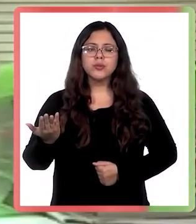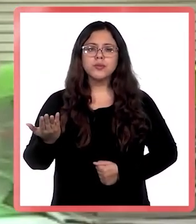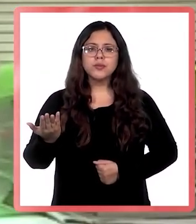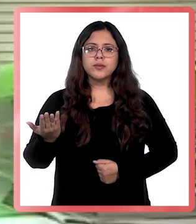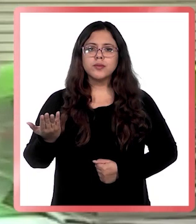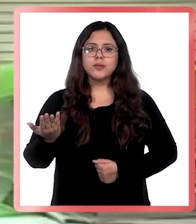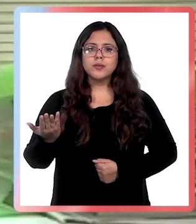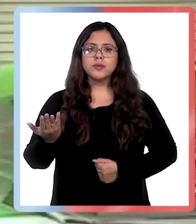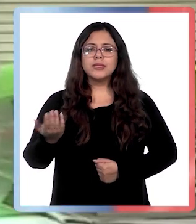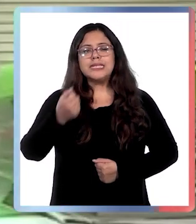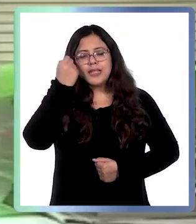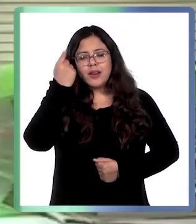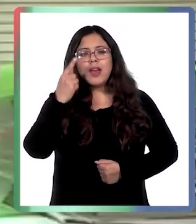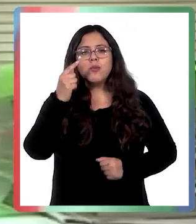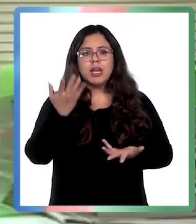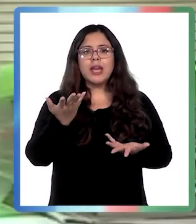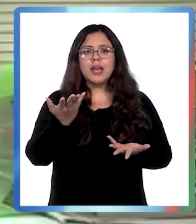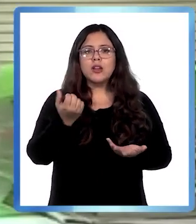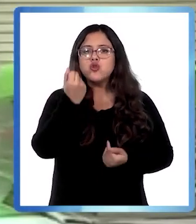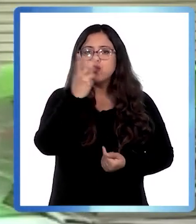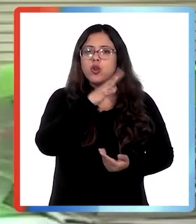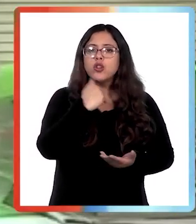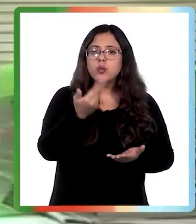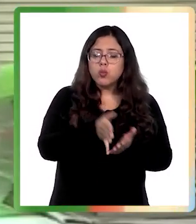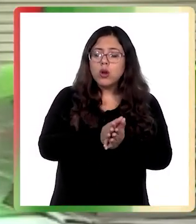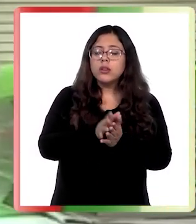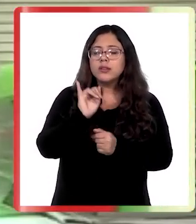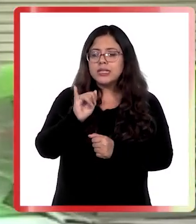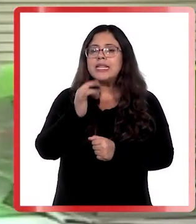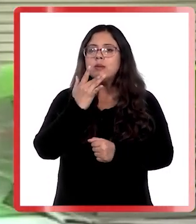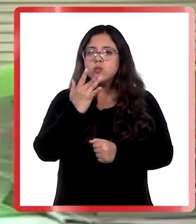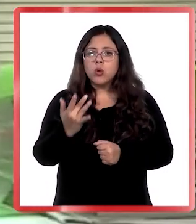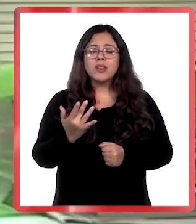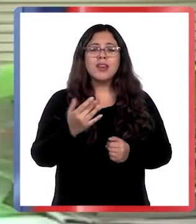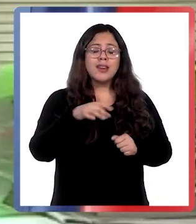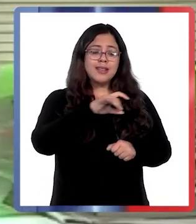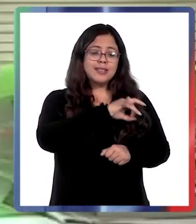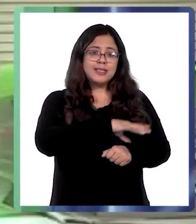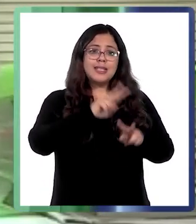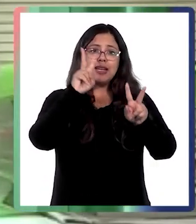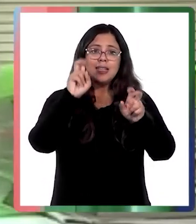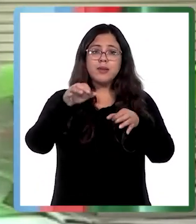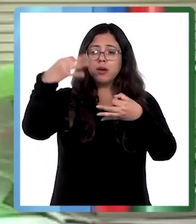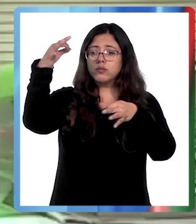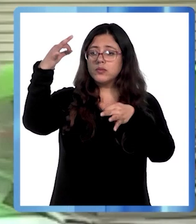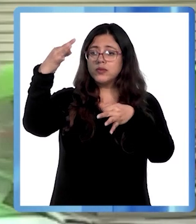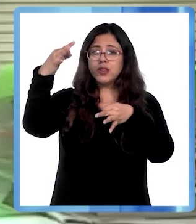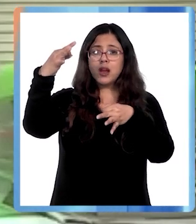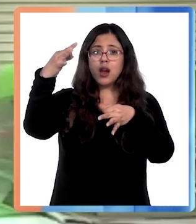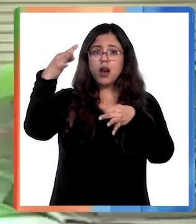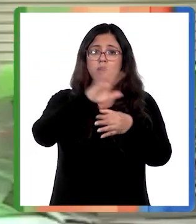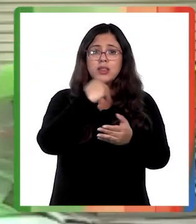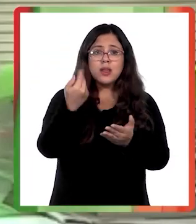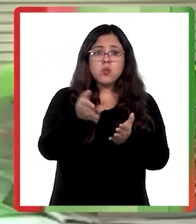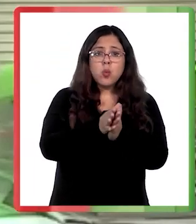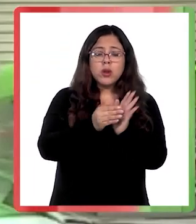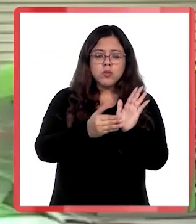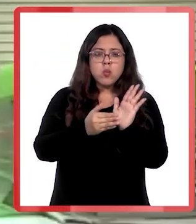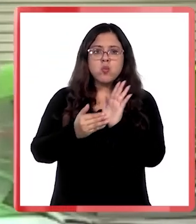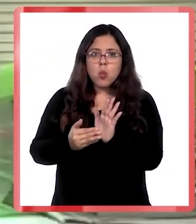sabemos de la mortalidad bastante bien porque en Chile el sistema de certificados de defunción nos da estadística de primer